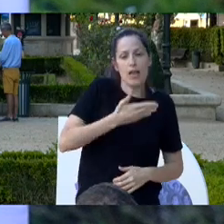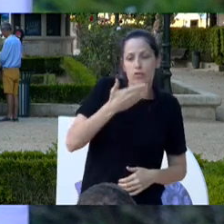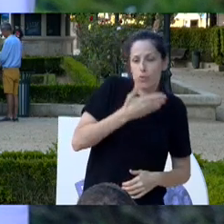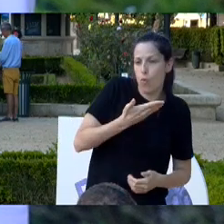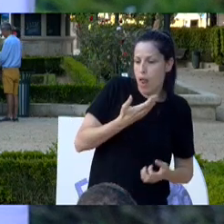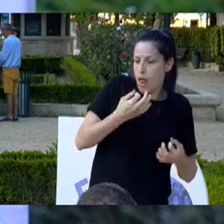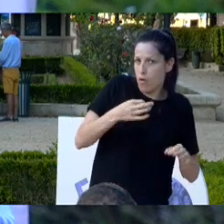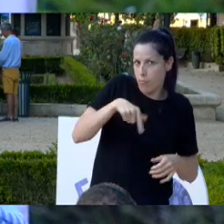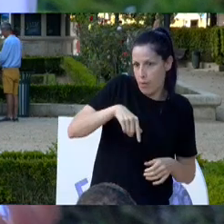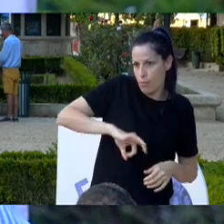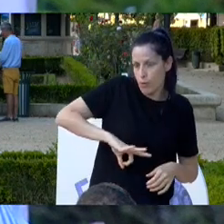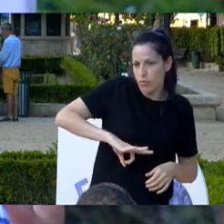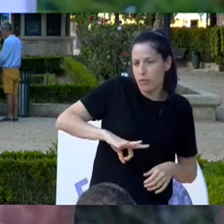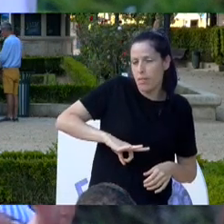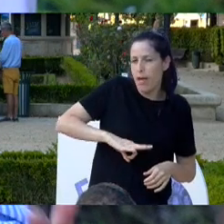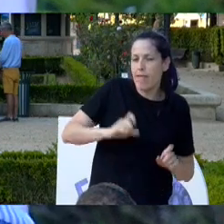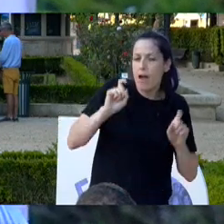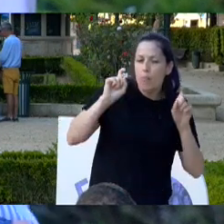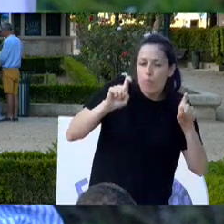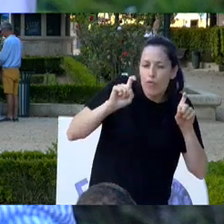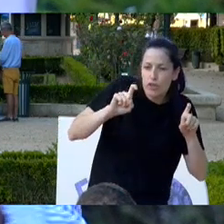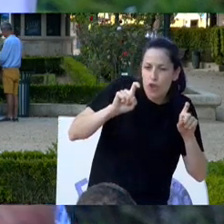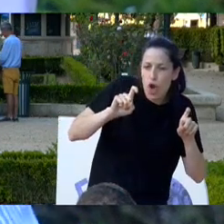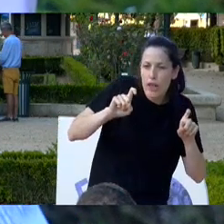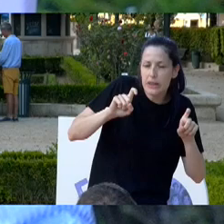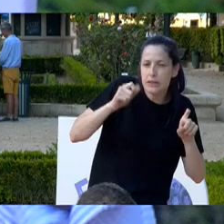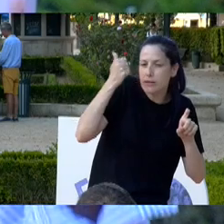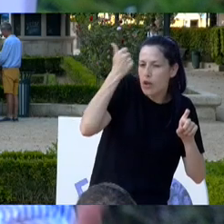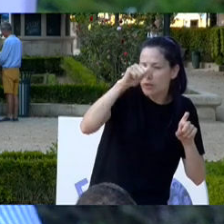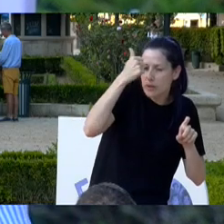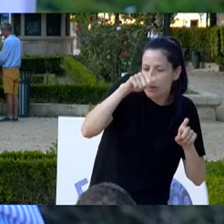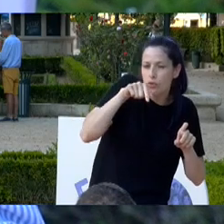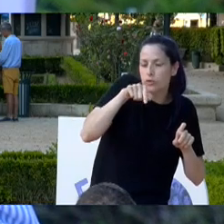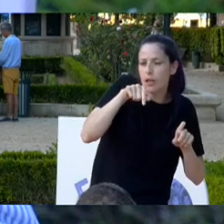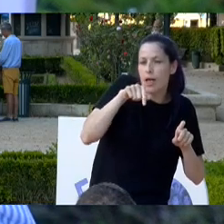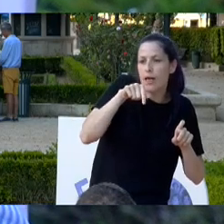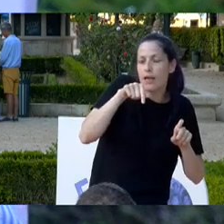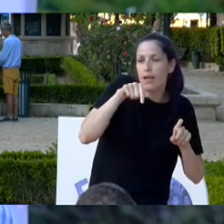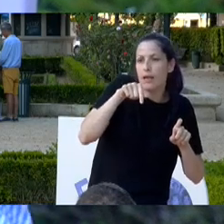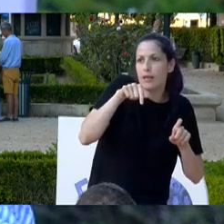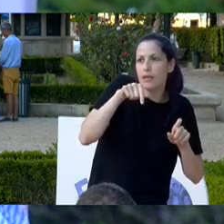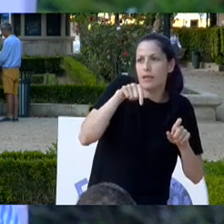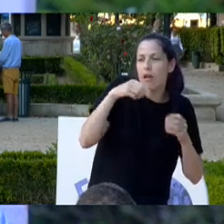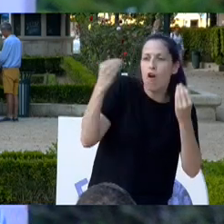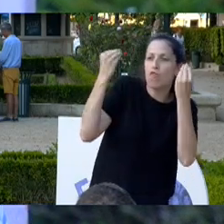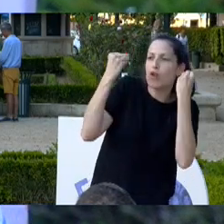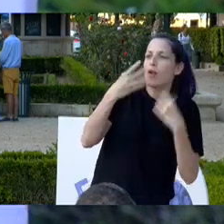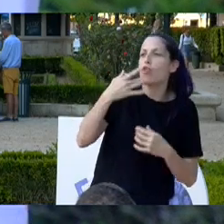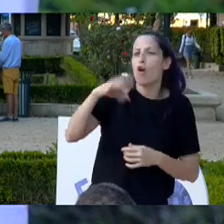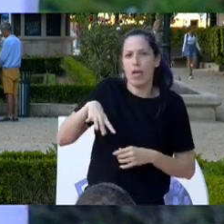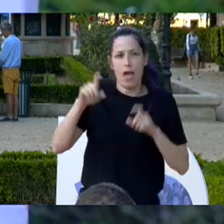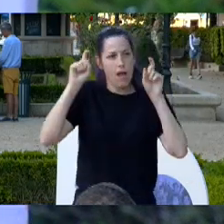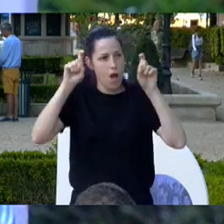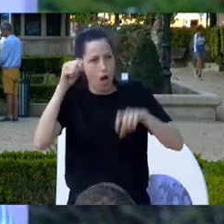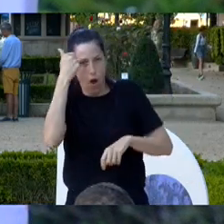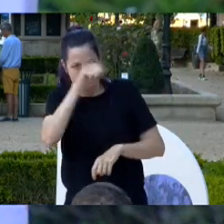os mestres que estaban dando clase como profesores eran mestres que foran formados polos mestres, e de repente chega unha